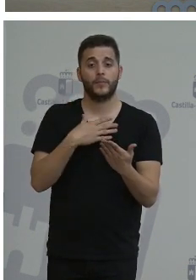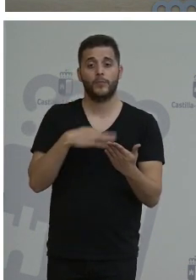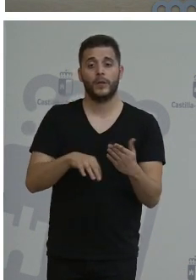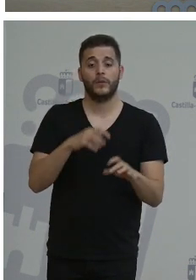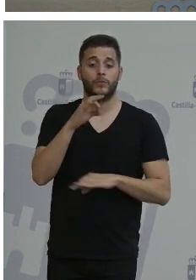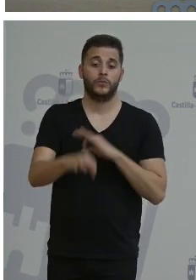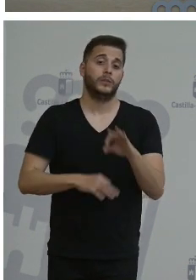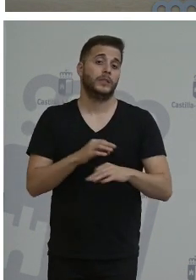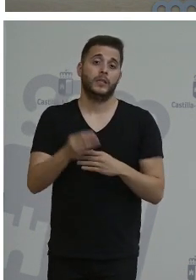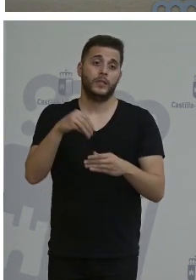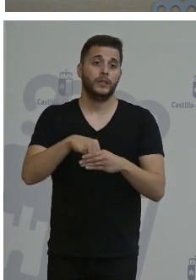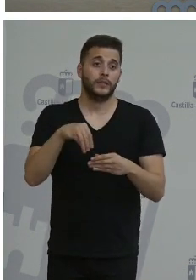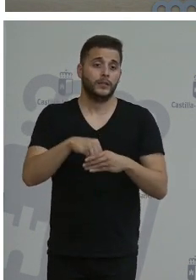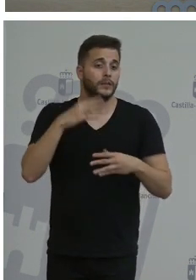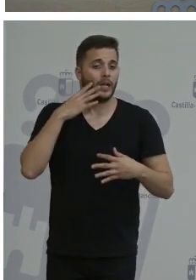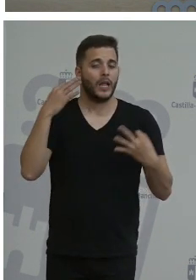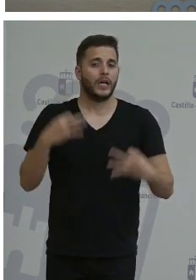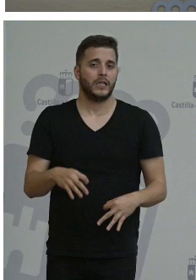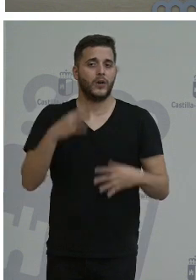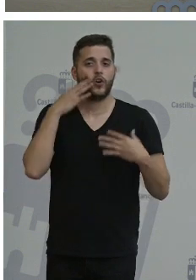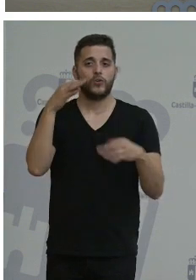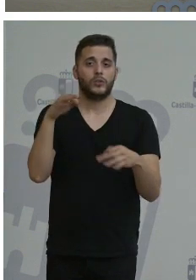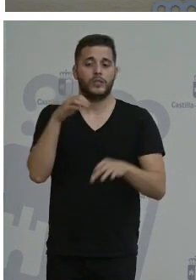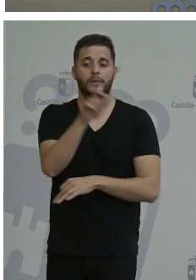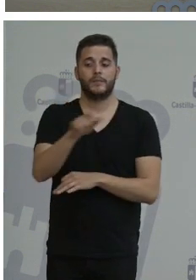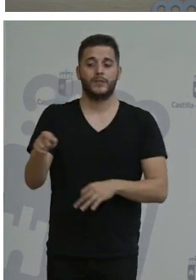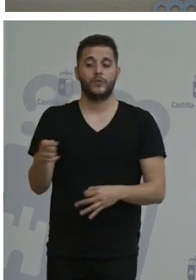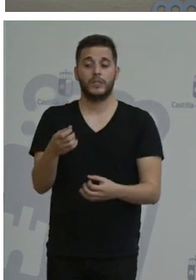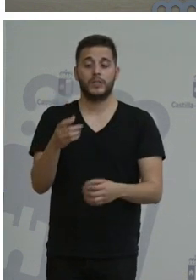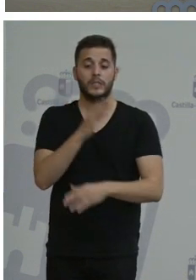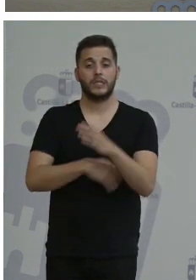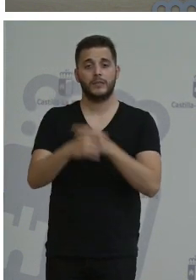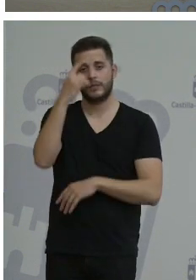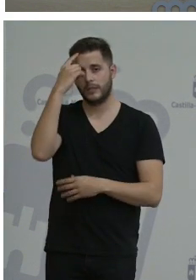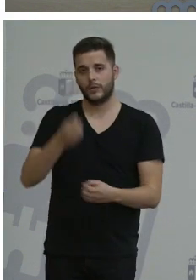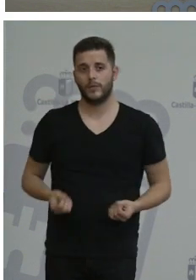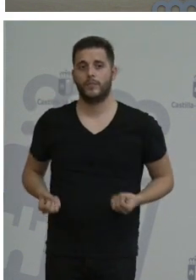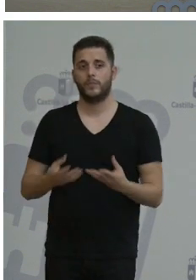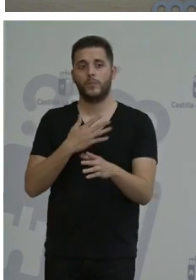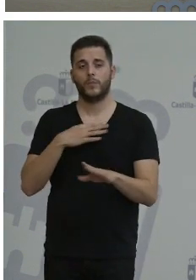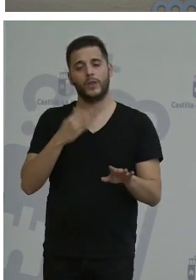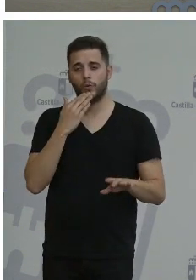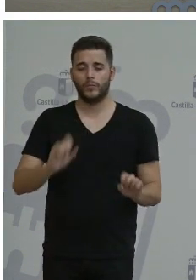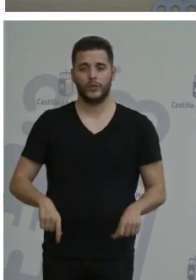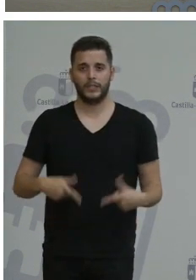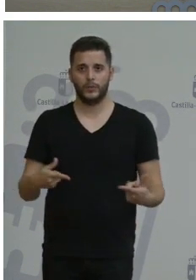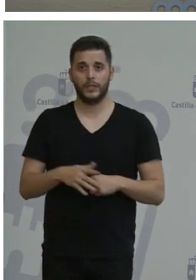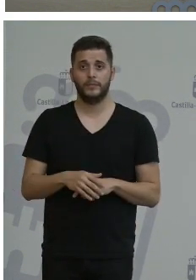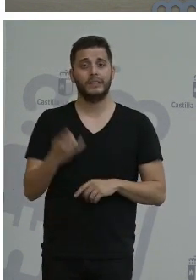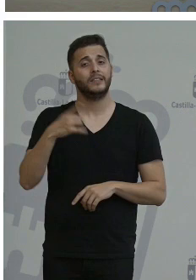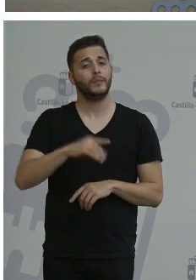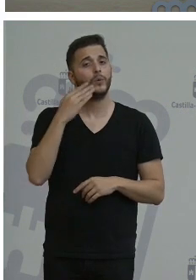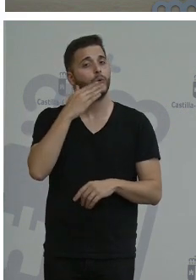organización, ¿no? La autenticidad que pueden aportar algunas personas con discapacidad intelectual. Y, luego, el orgullo de conseguir un